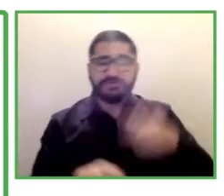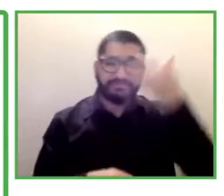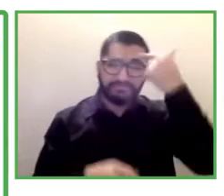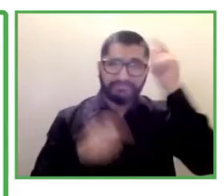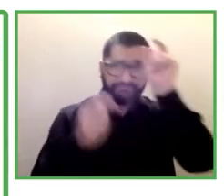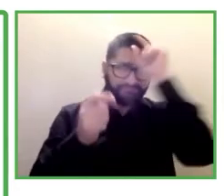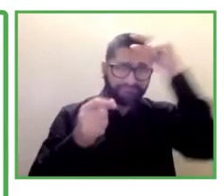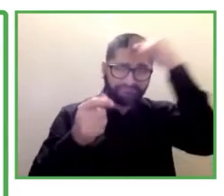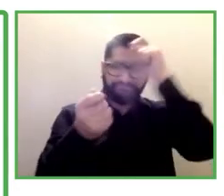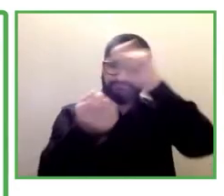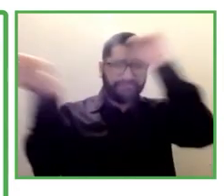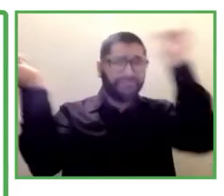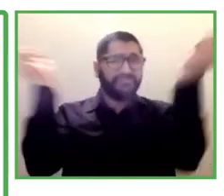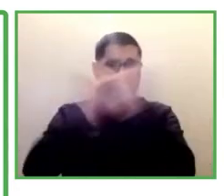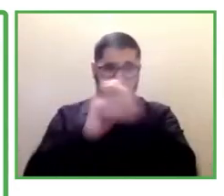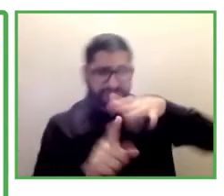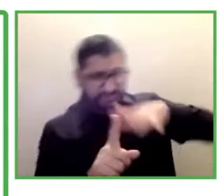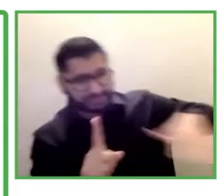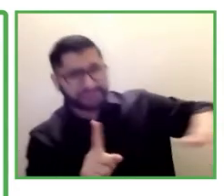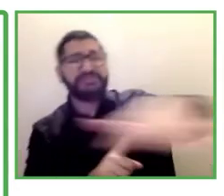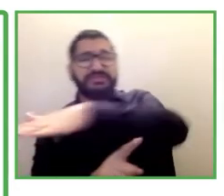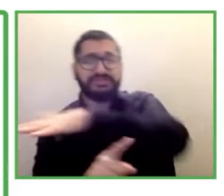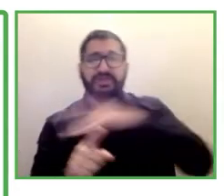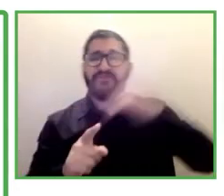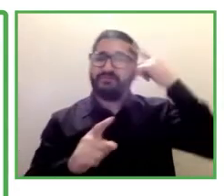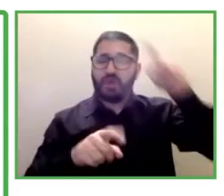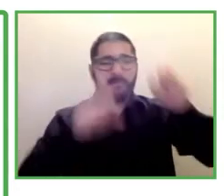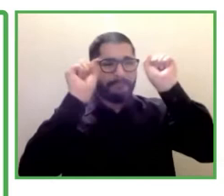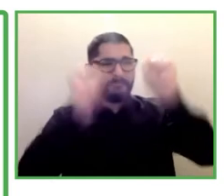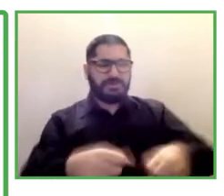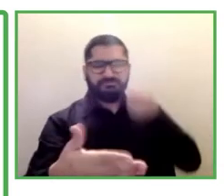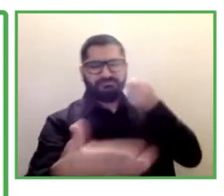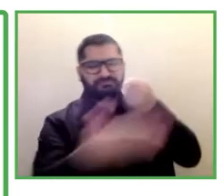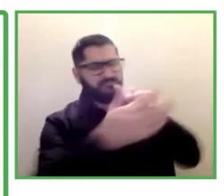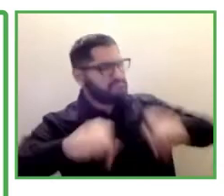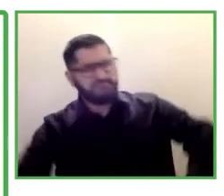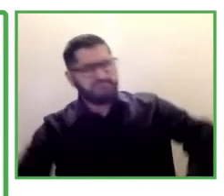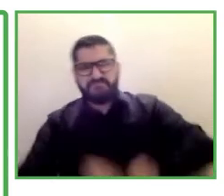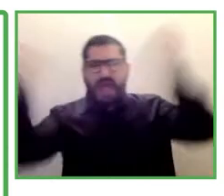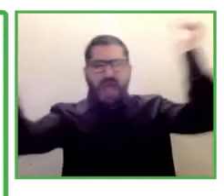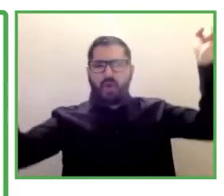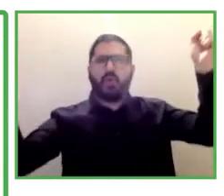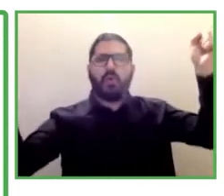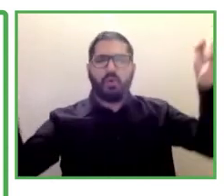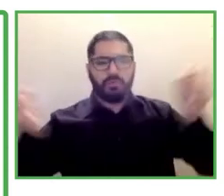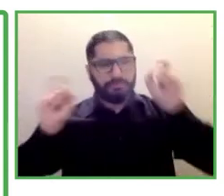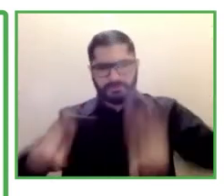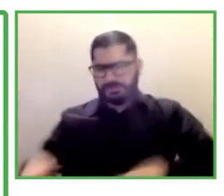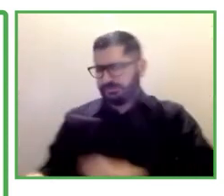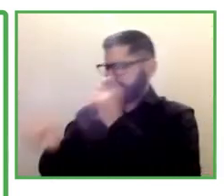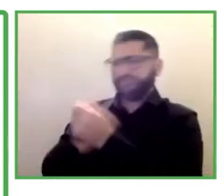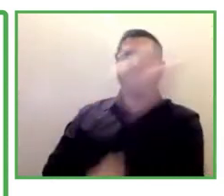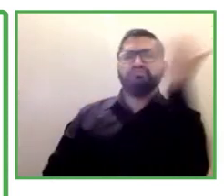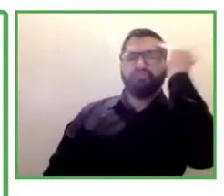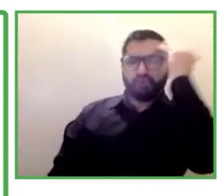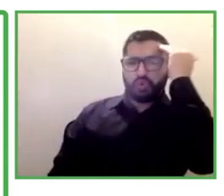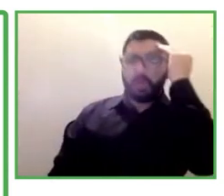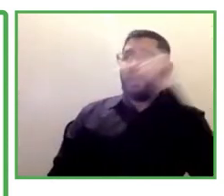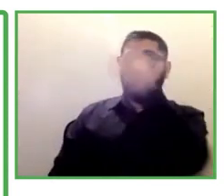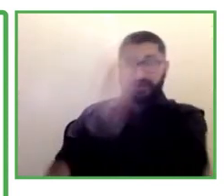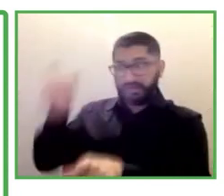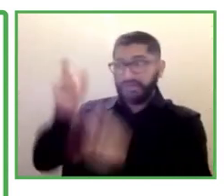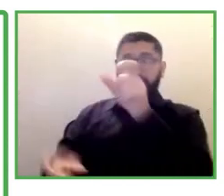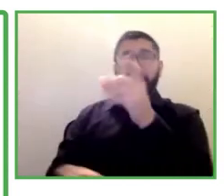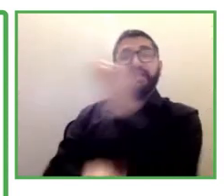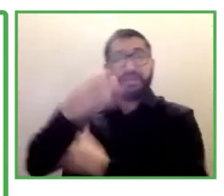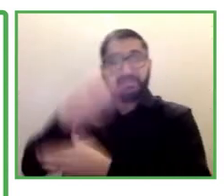estigma y asegurarse que esto funcione en el lugar de trabajo. ¿Cuáles son las preocupaciones alrededor de trabajar con personas con